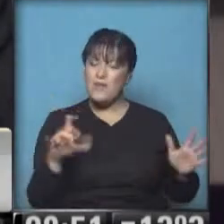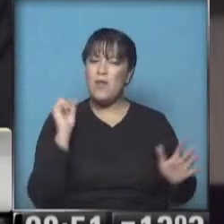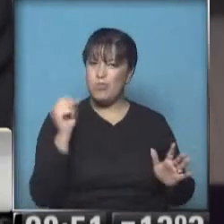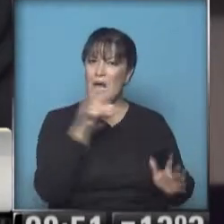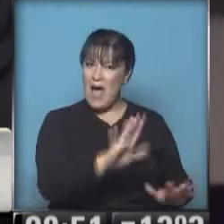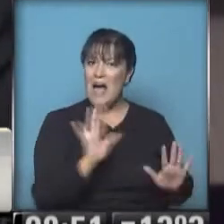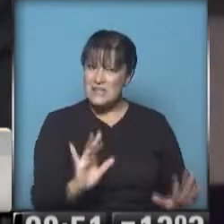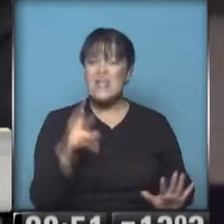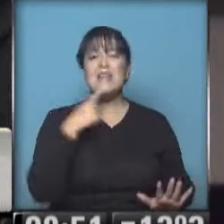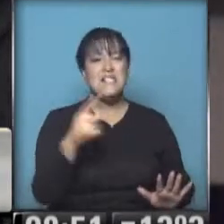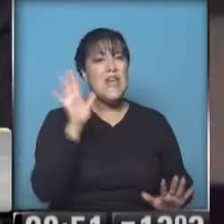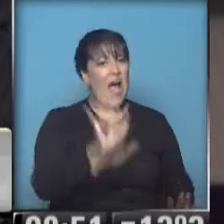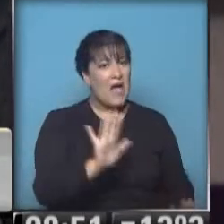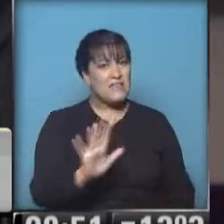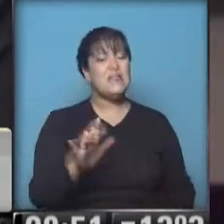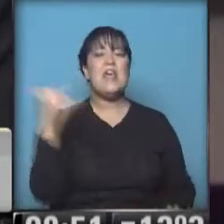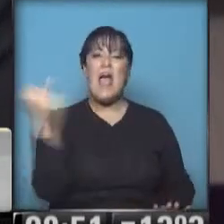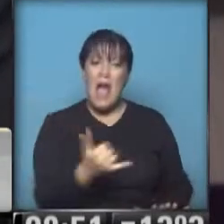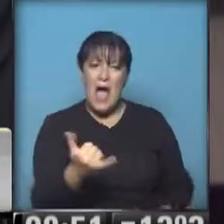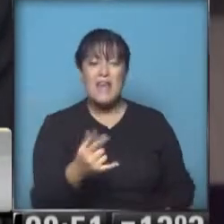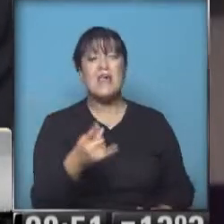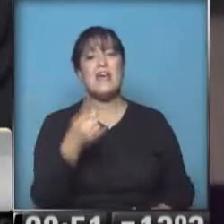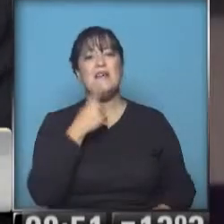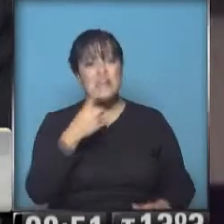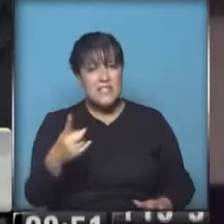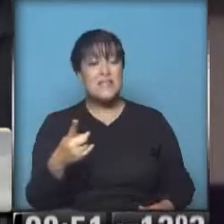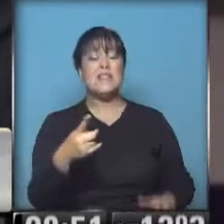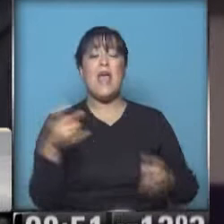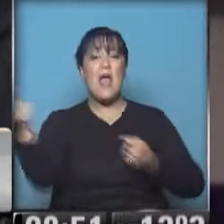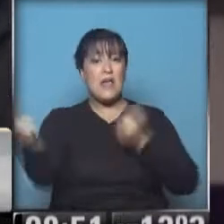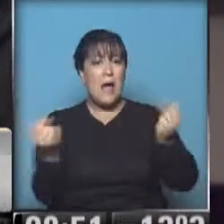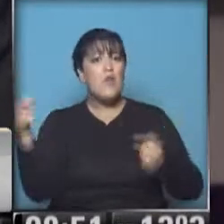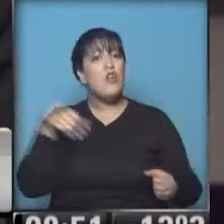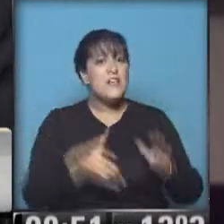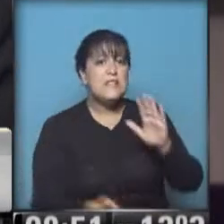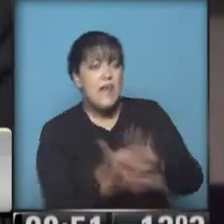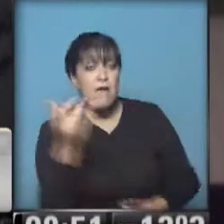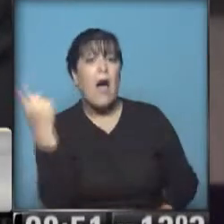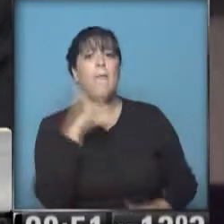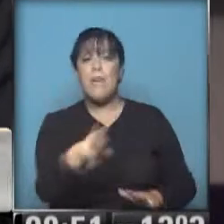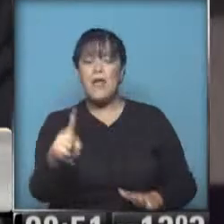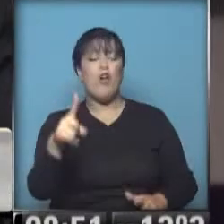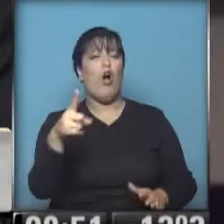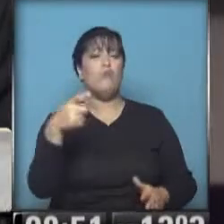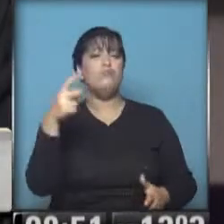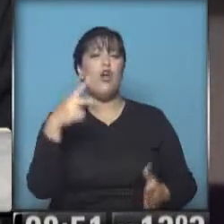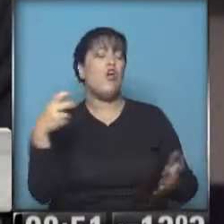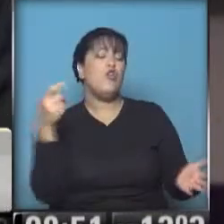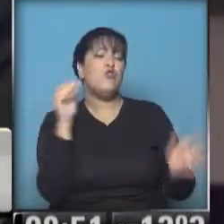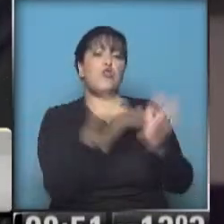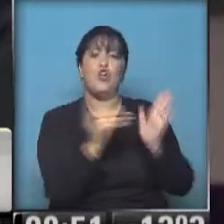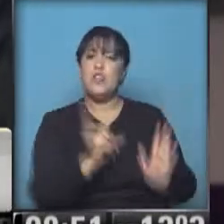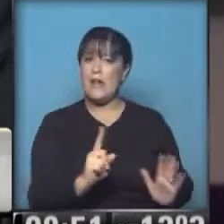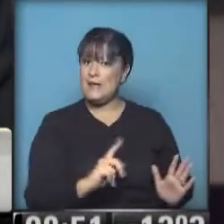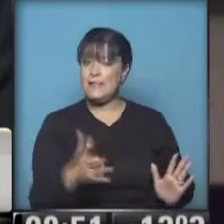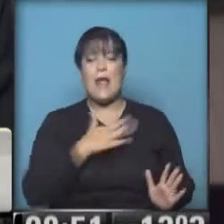está sucediendo que hay embarques que salen sin declararse esto posible porque existen lamentablemente en el